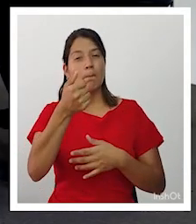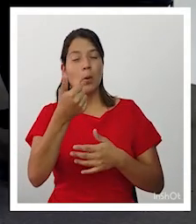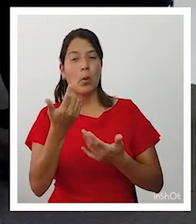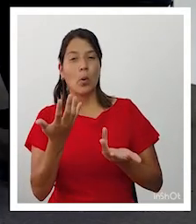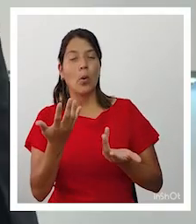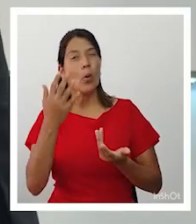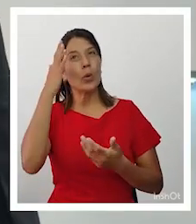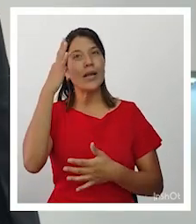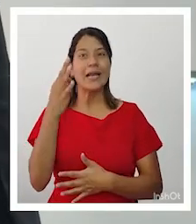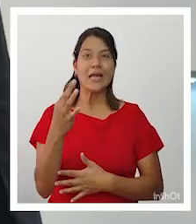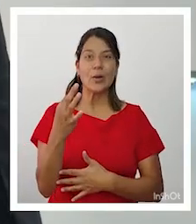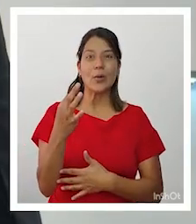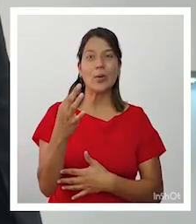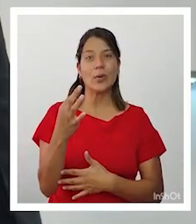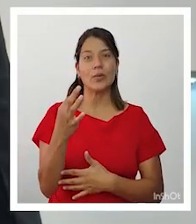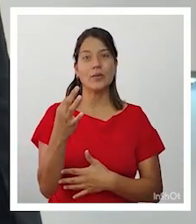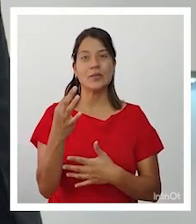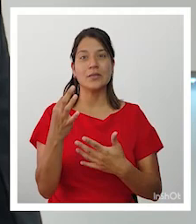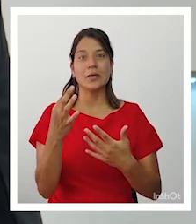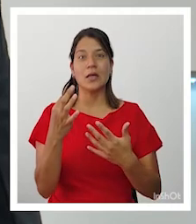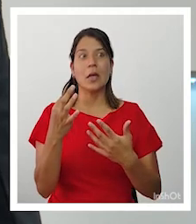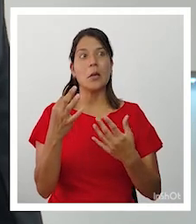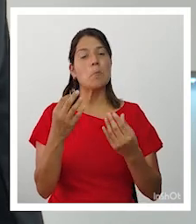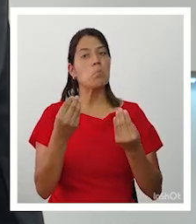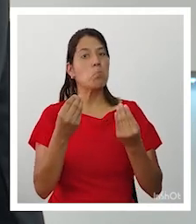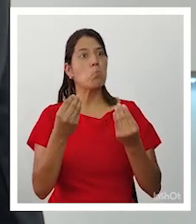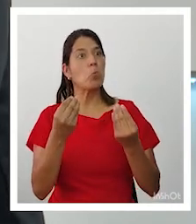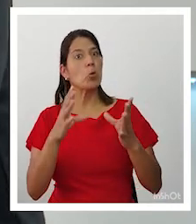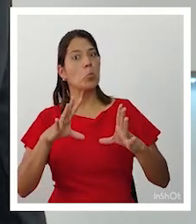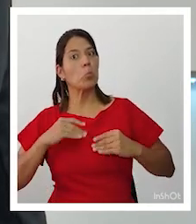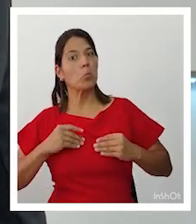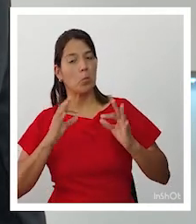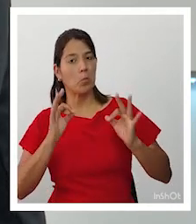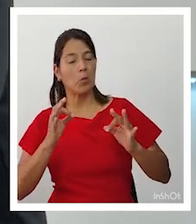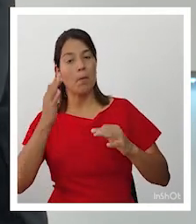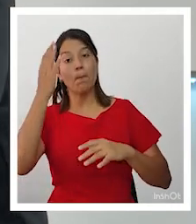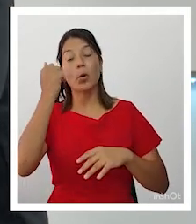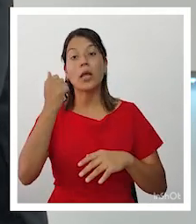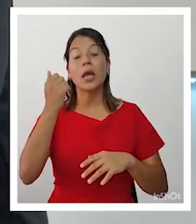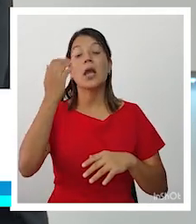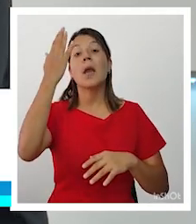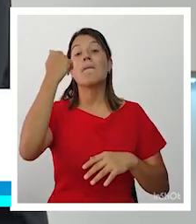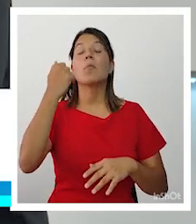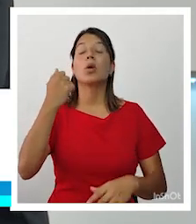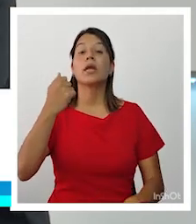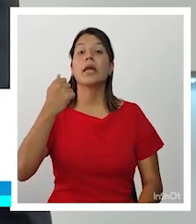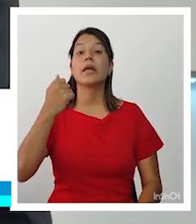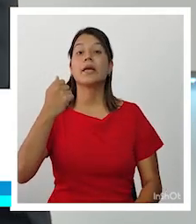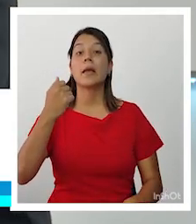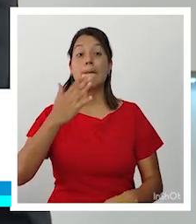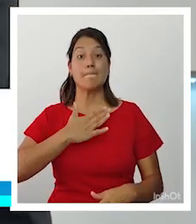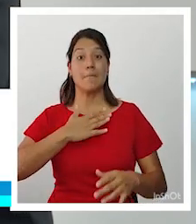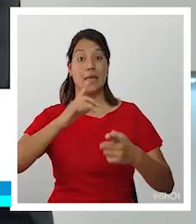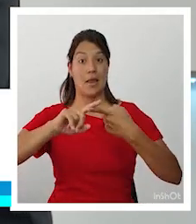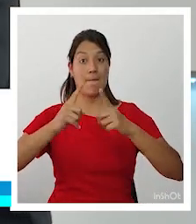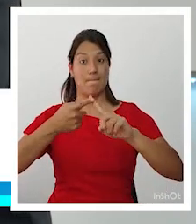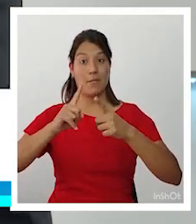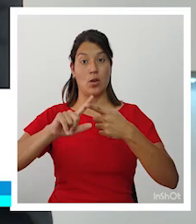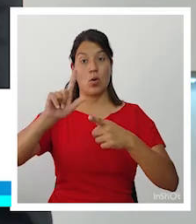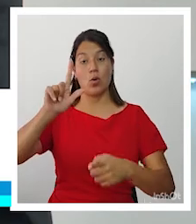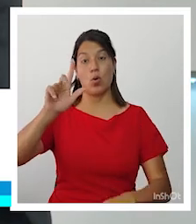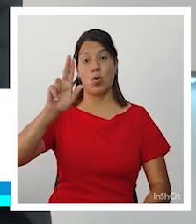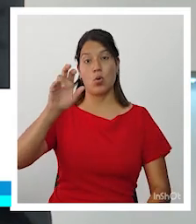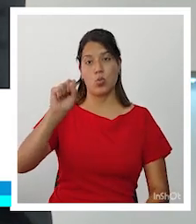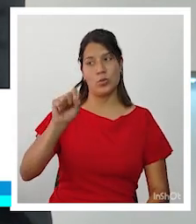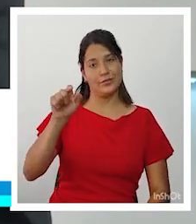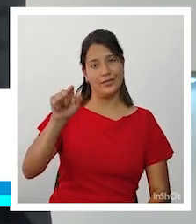creo que bien recibida, porque en el sentido fue que mi amigo Lucho, me